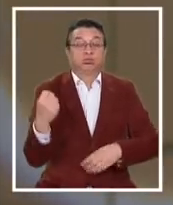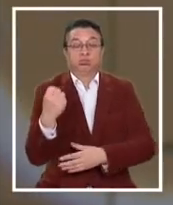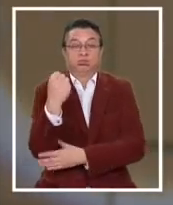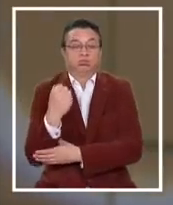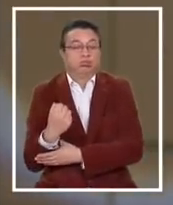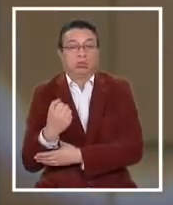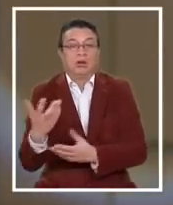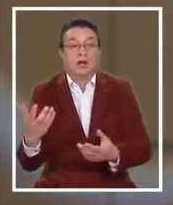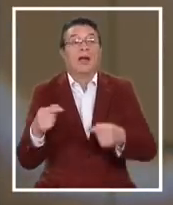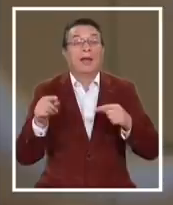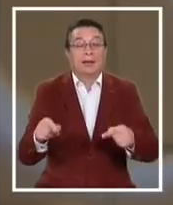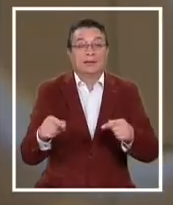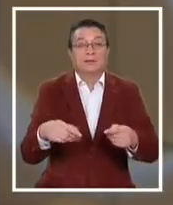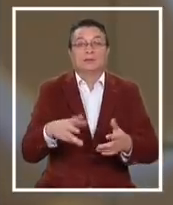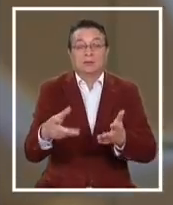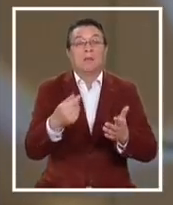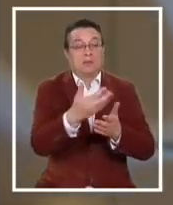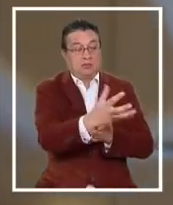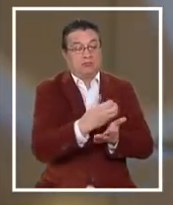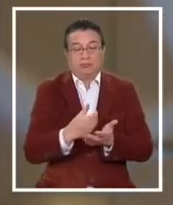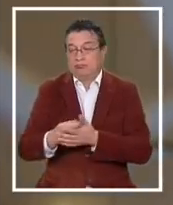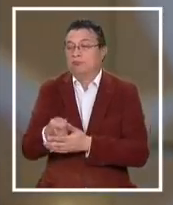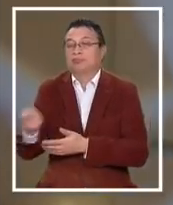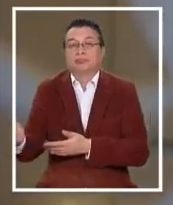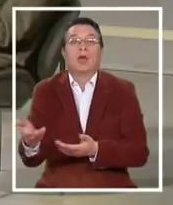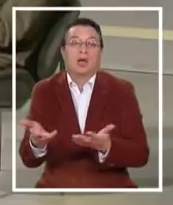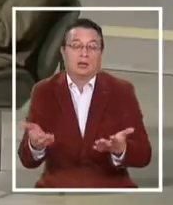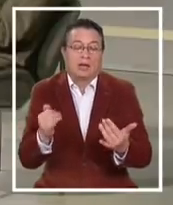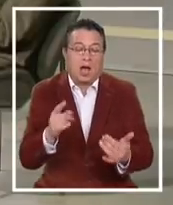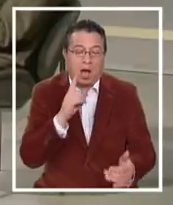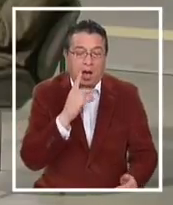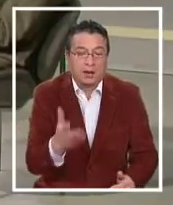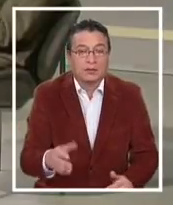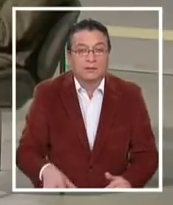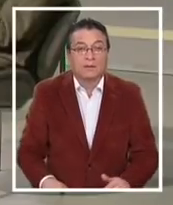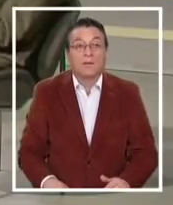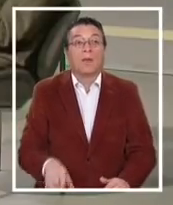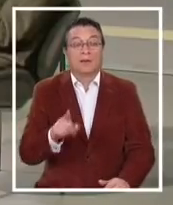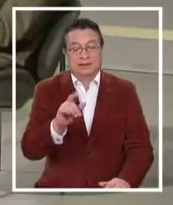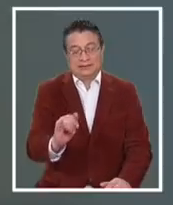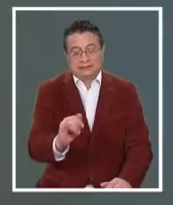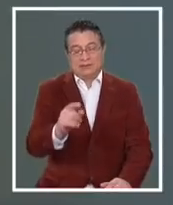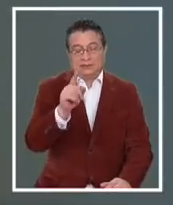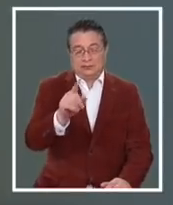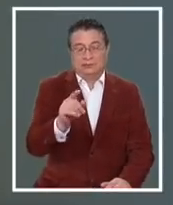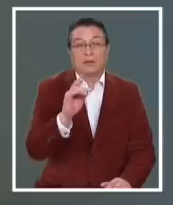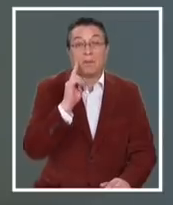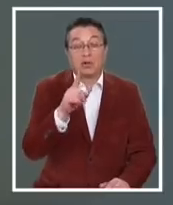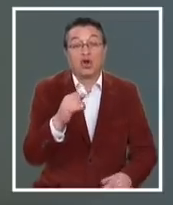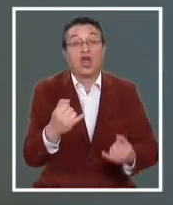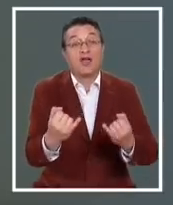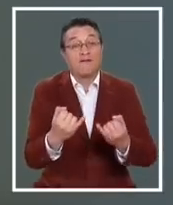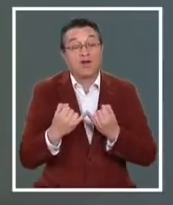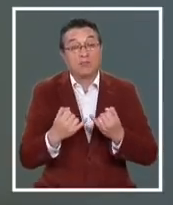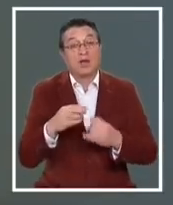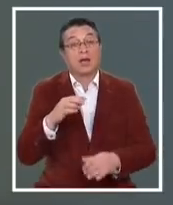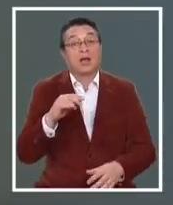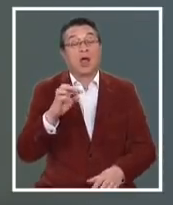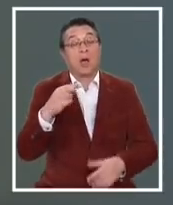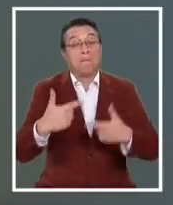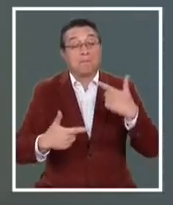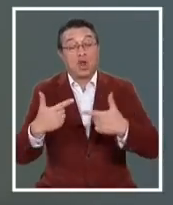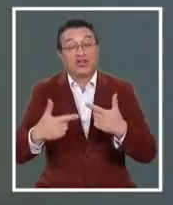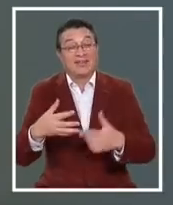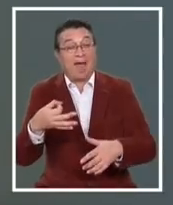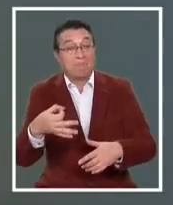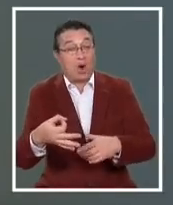esa red de ayuda. Ya, pero Gabriel, el retiro sirvió para aquello. Ya, por supuesto. Pero el dato del informe de política monetaria que